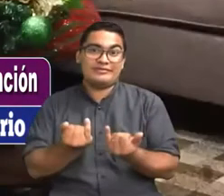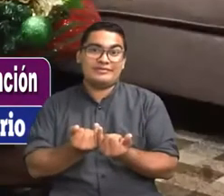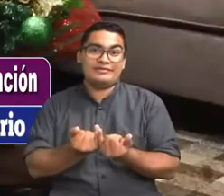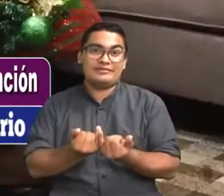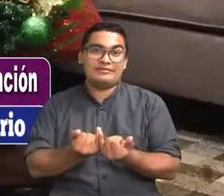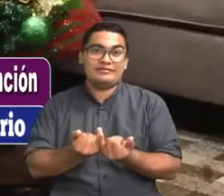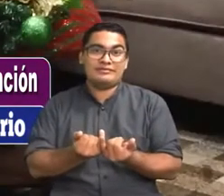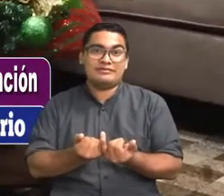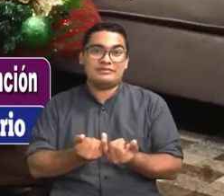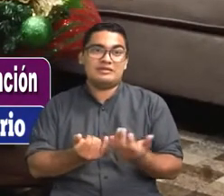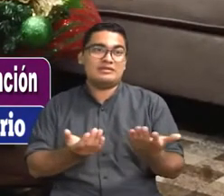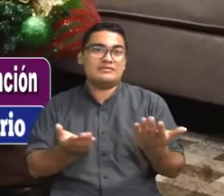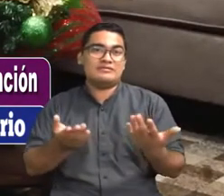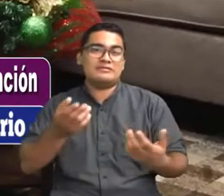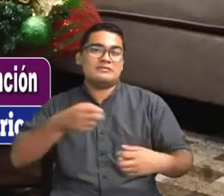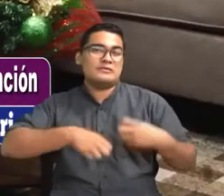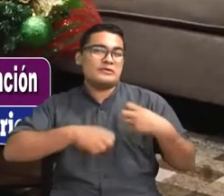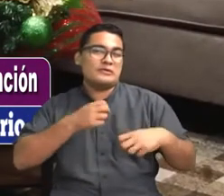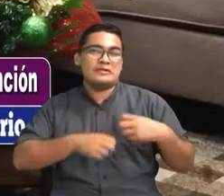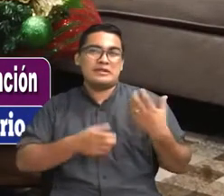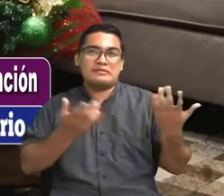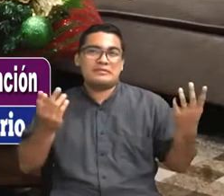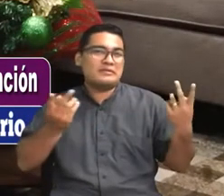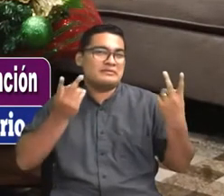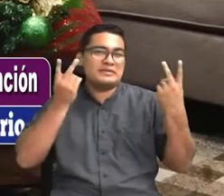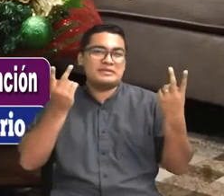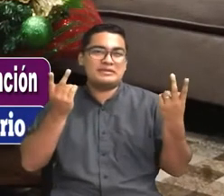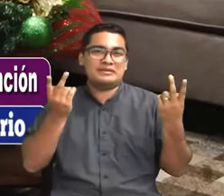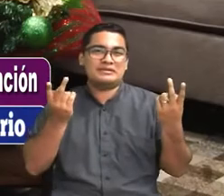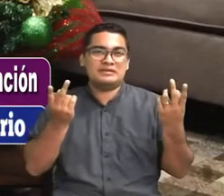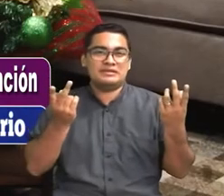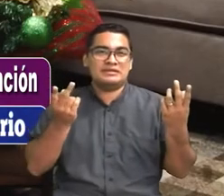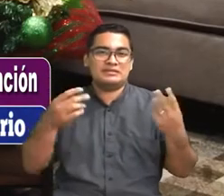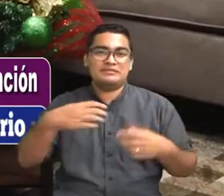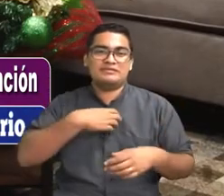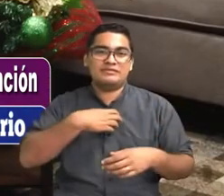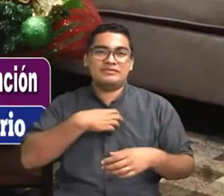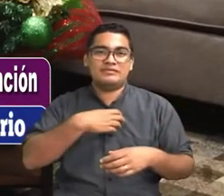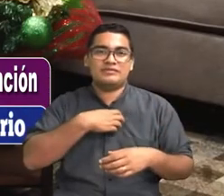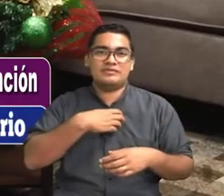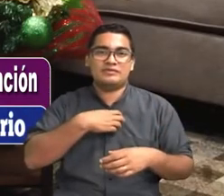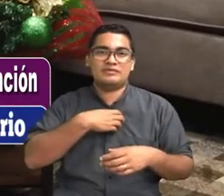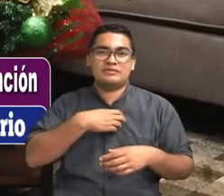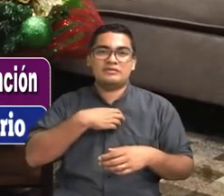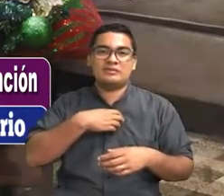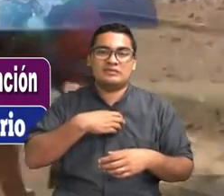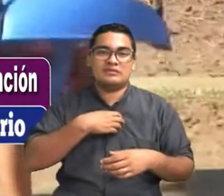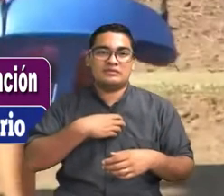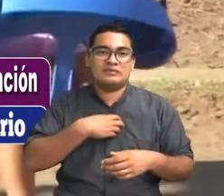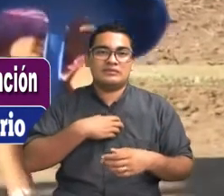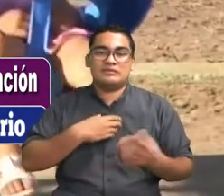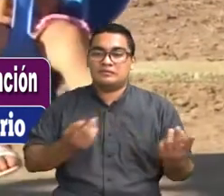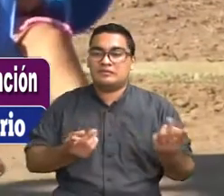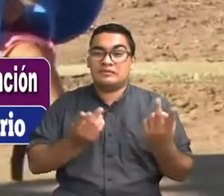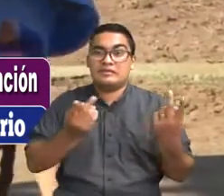por cuestiones o circunstancias de la vida no se desarrollan en un entorno biológico